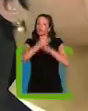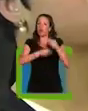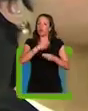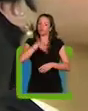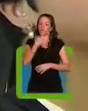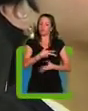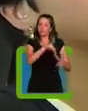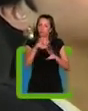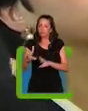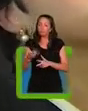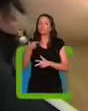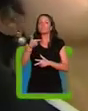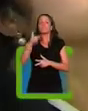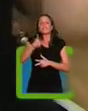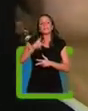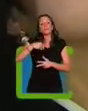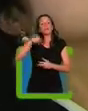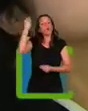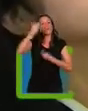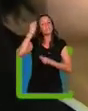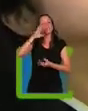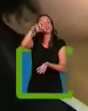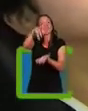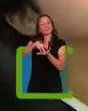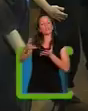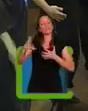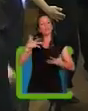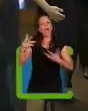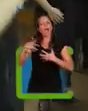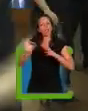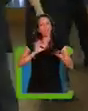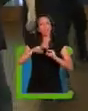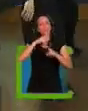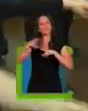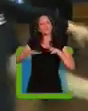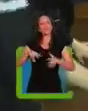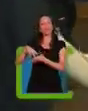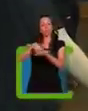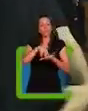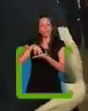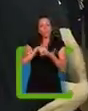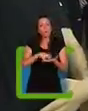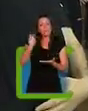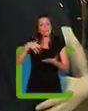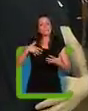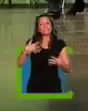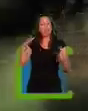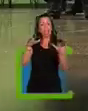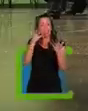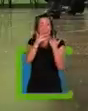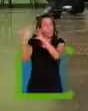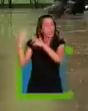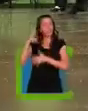ciertas acciones. Esta es la convicción que tiene el Centro de Artes Escénicas Danza Móvile. Desde hace más de 10